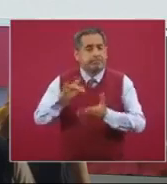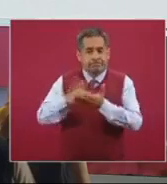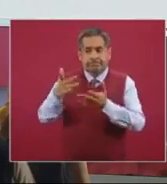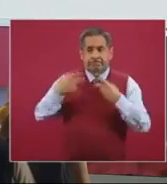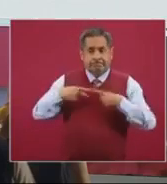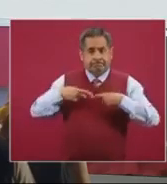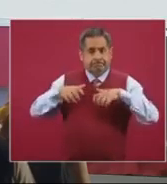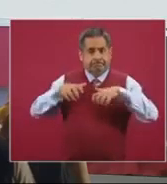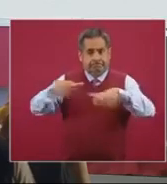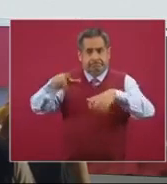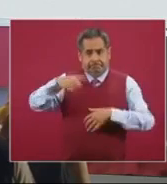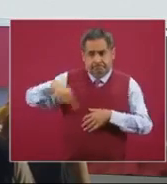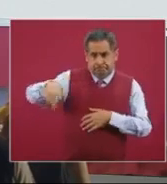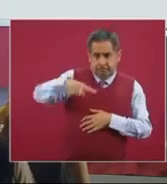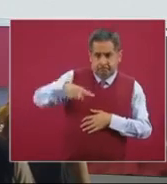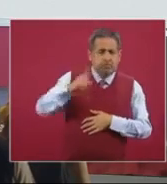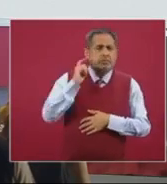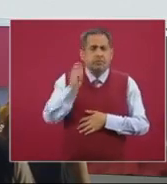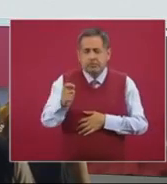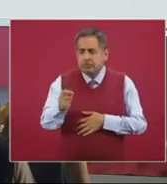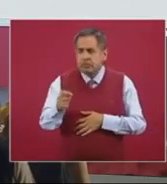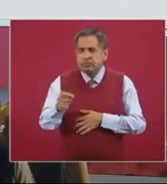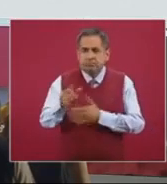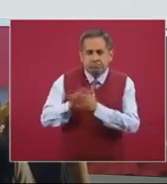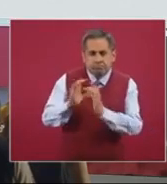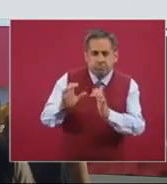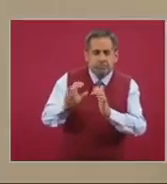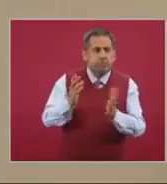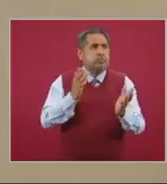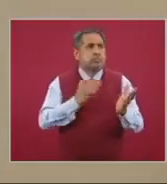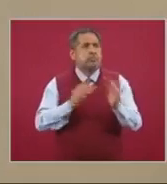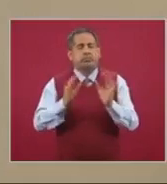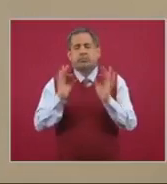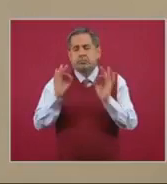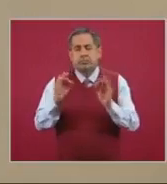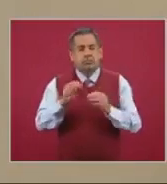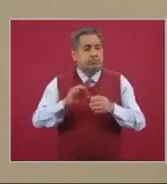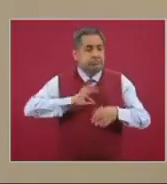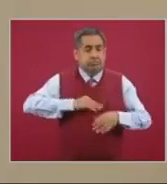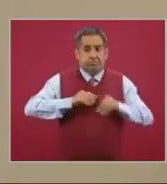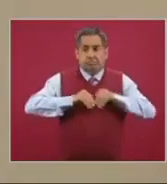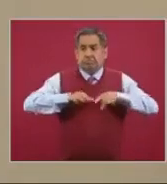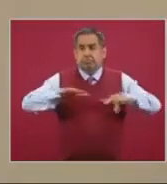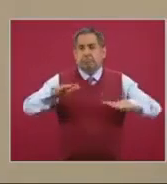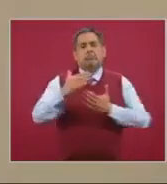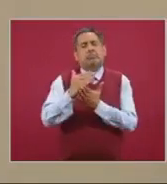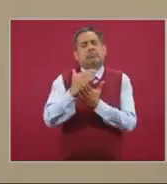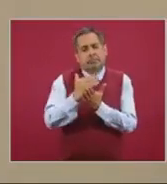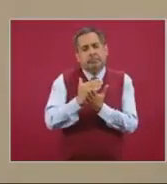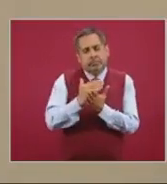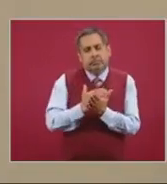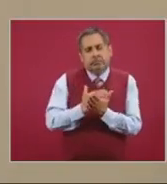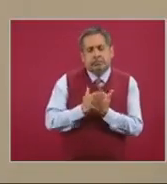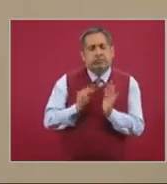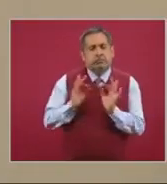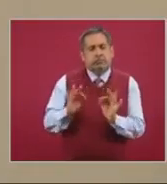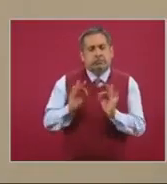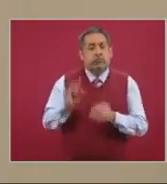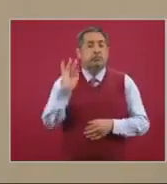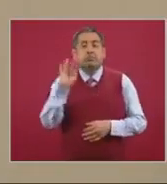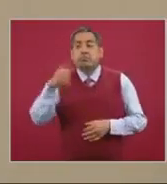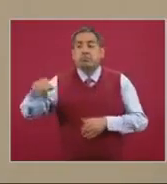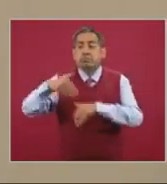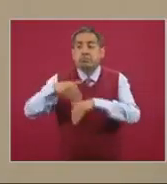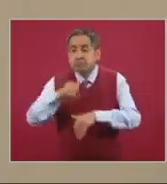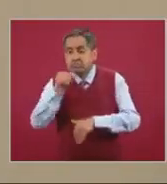al pueblo de México que se ha logrado el éxito en reducir la transmisión comparado con lo que hubiera ocurrido si no se hubieran hecho